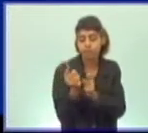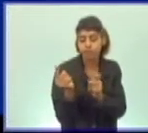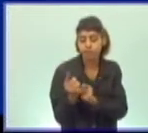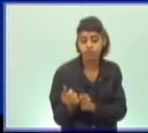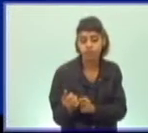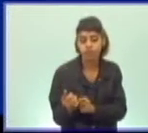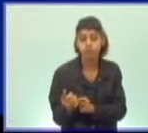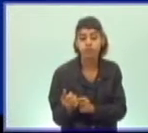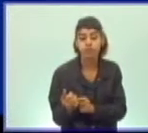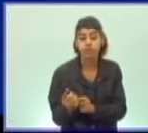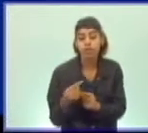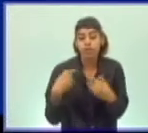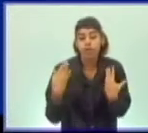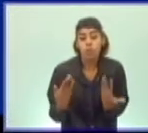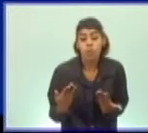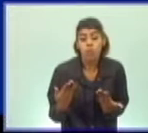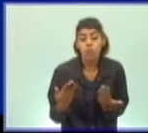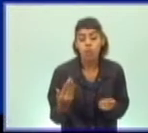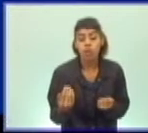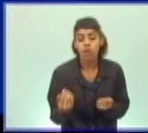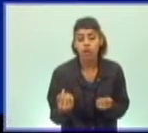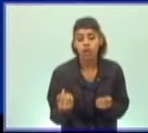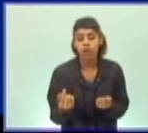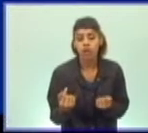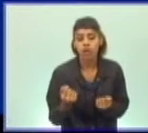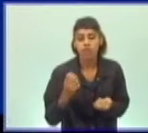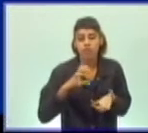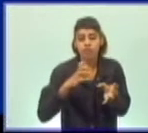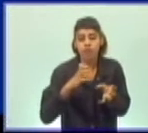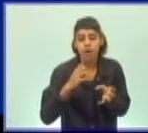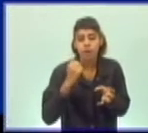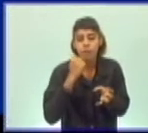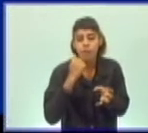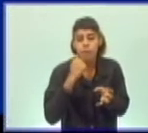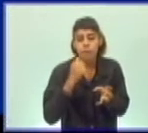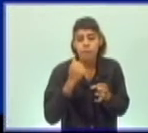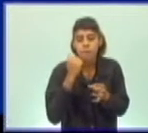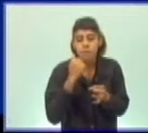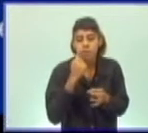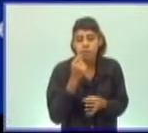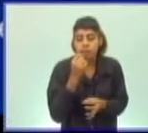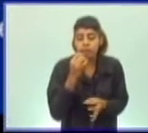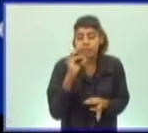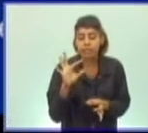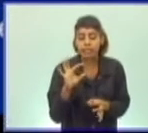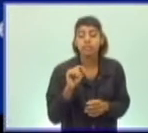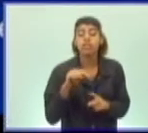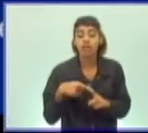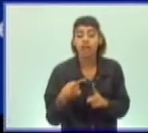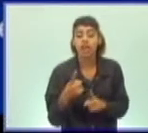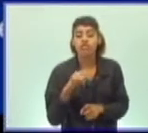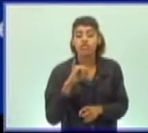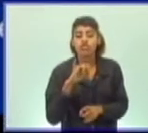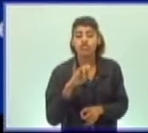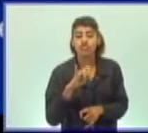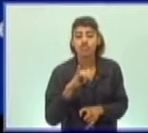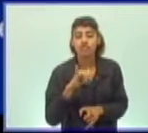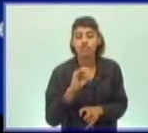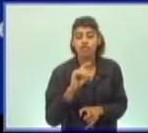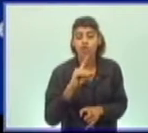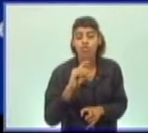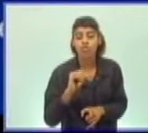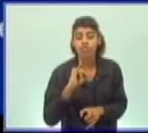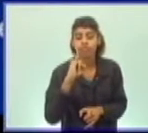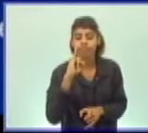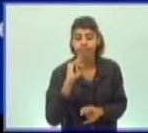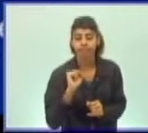tanto, ¿cuál de estos dos elementos formará compuestos más ácidos? El yodo. ¿Por qué? Porque al aumentar